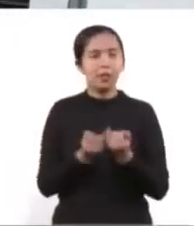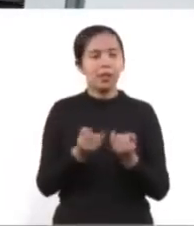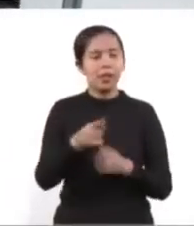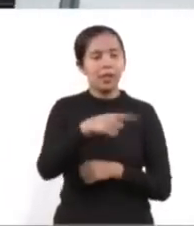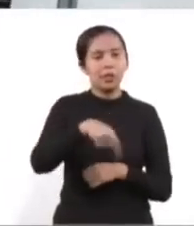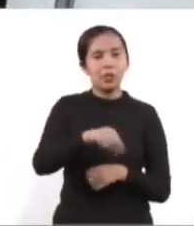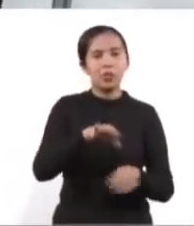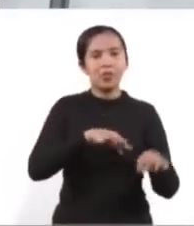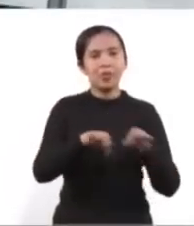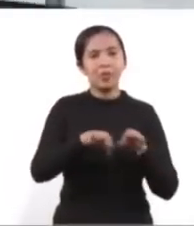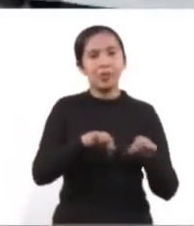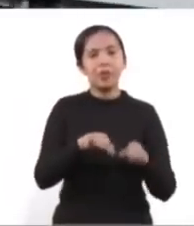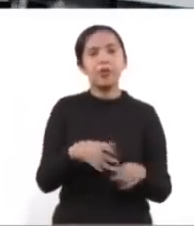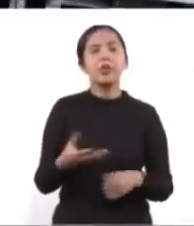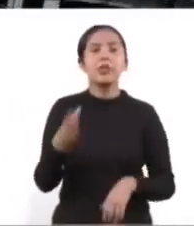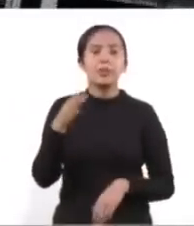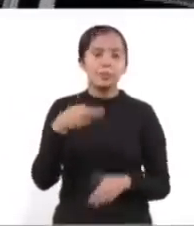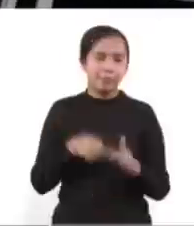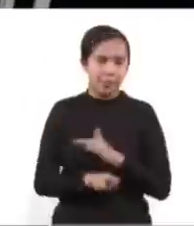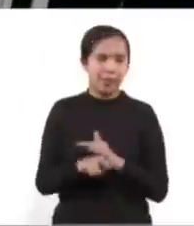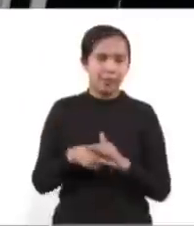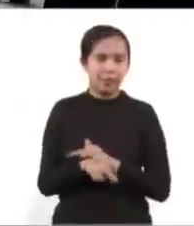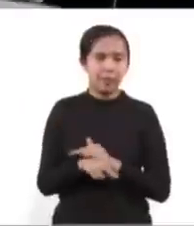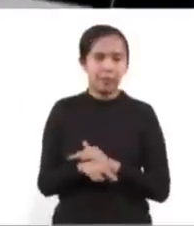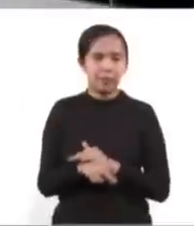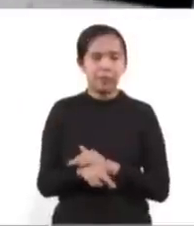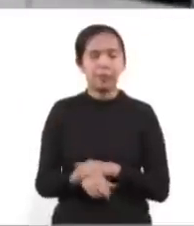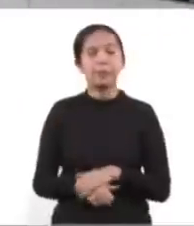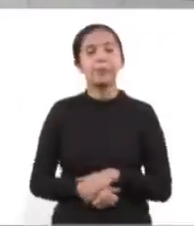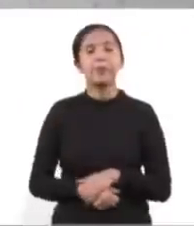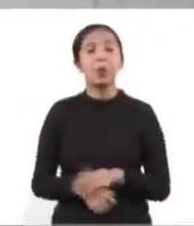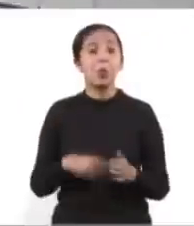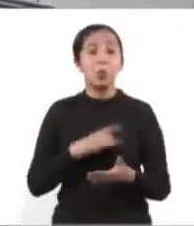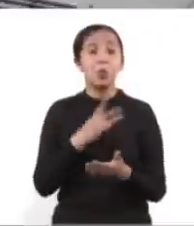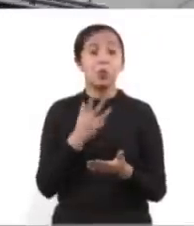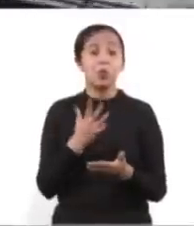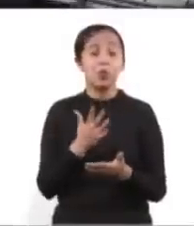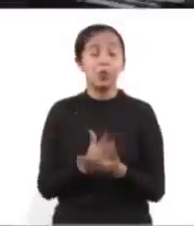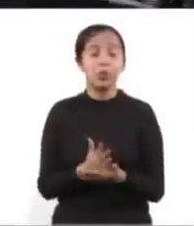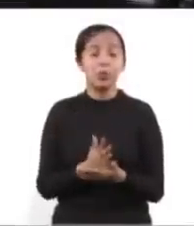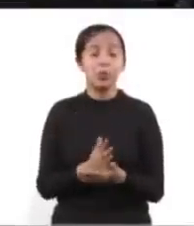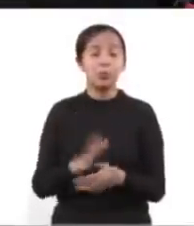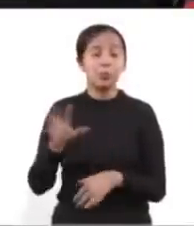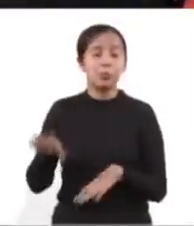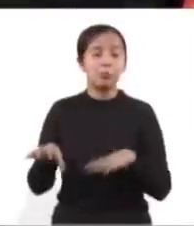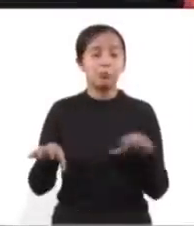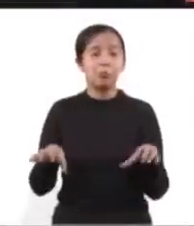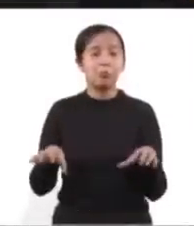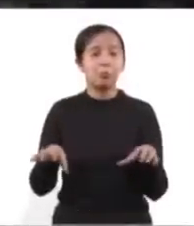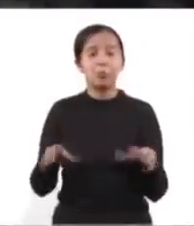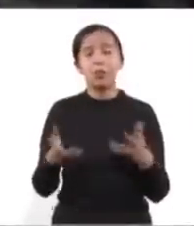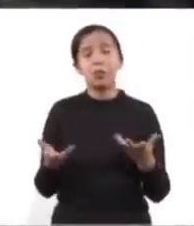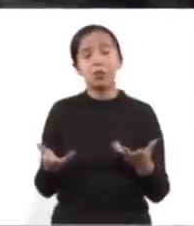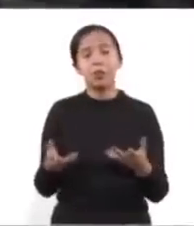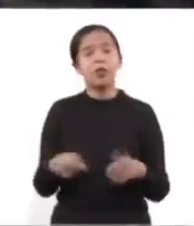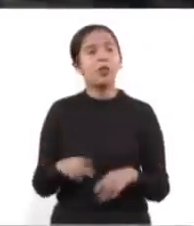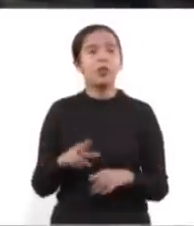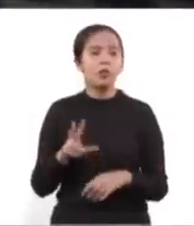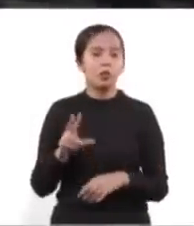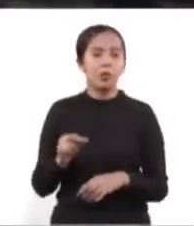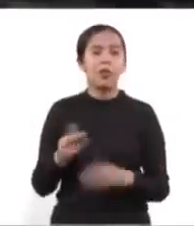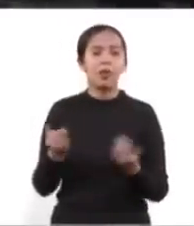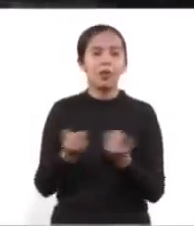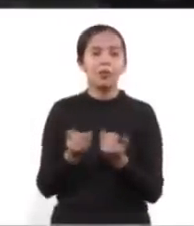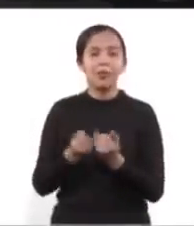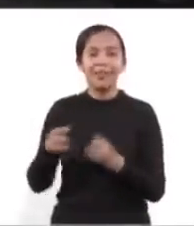trabajadores y trabajadoras del metro. Es decir, no solamente son las entidades como tal, sino quienes las representan,